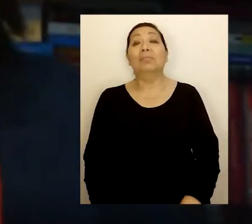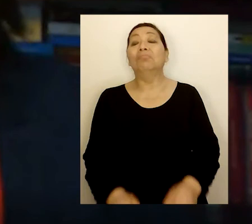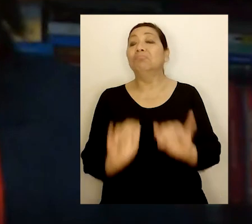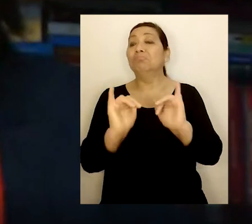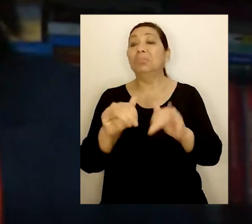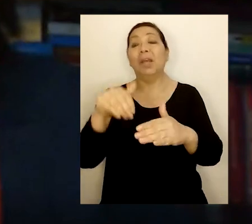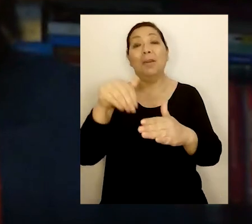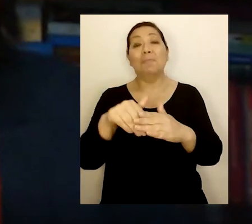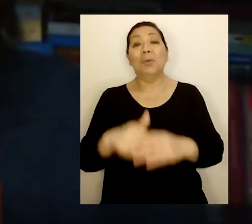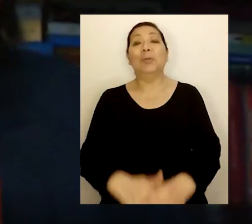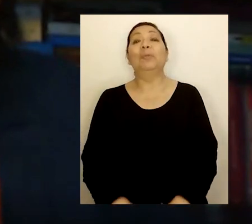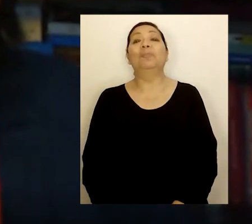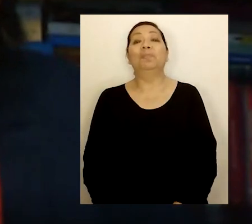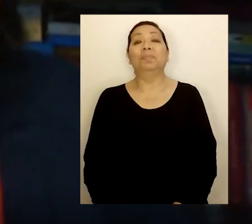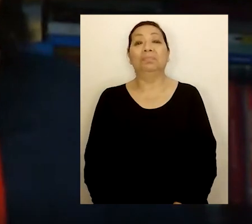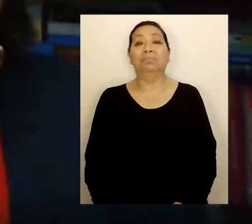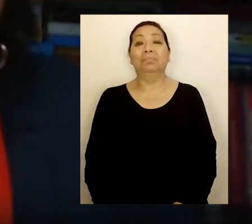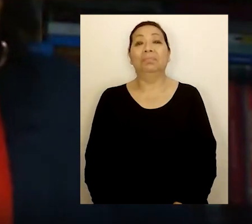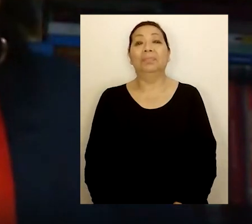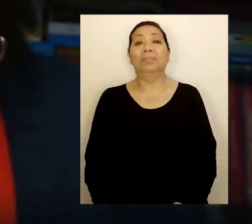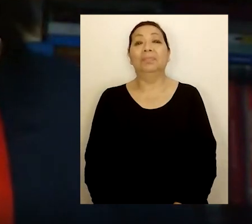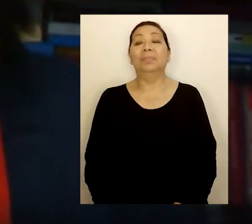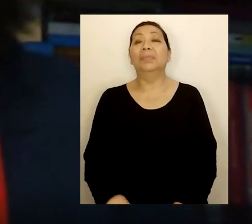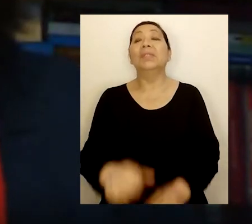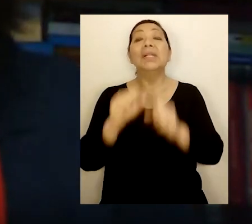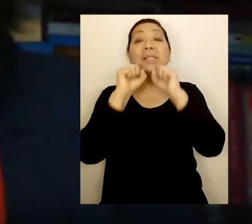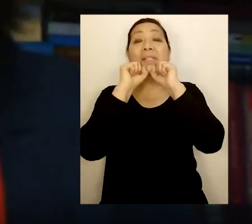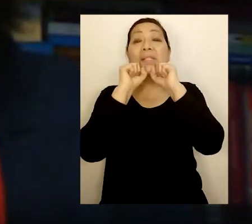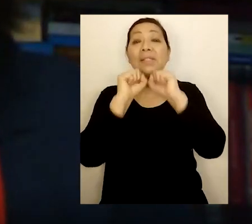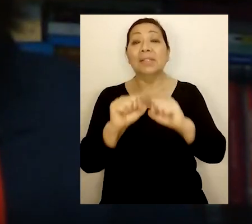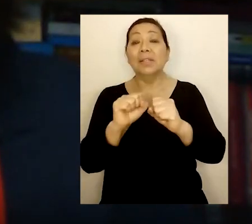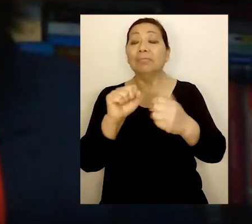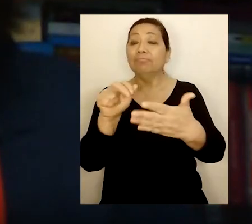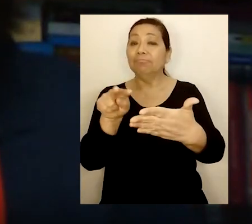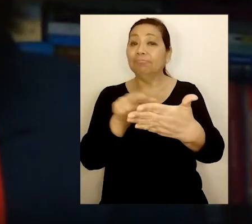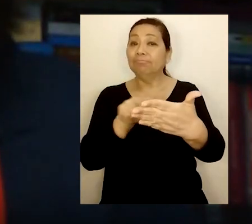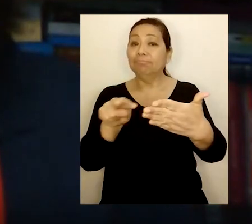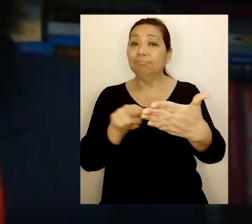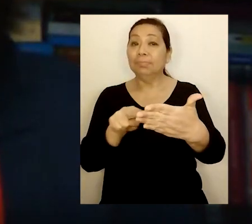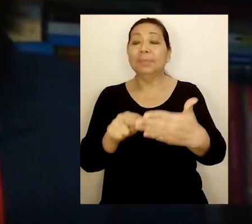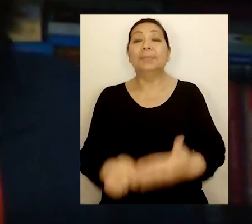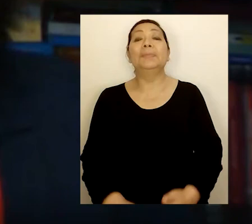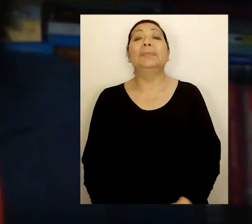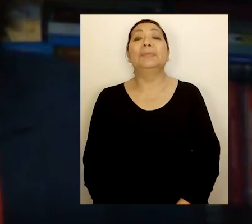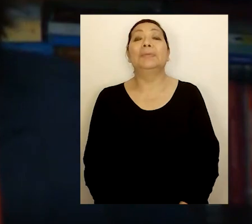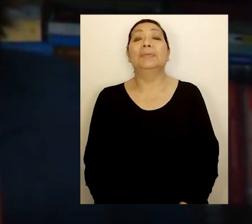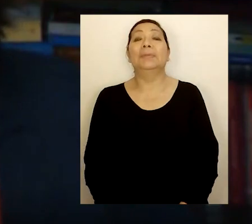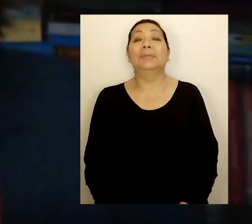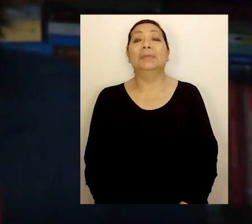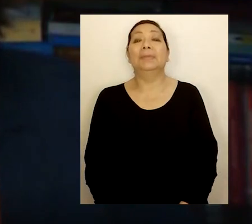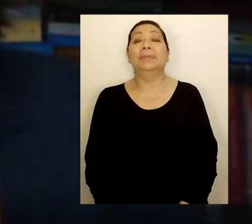causa queda abierta. De cuenta, señor secretario relator, las siguientes causas.